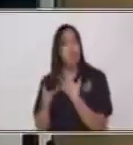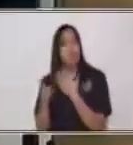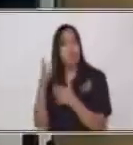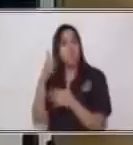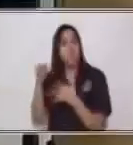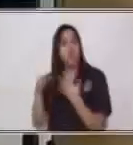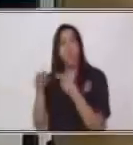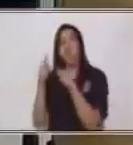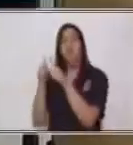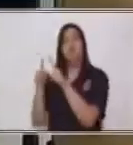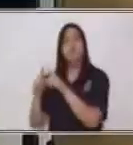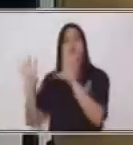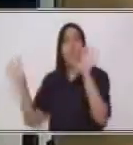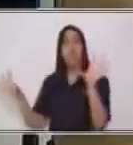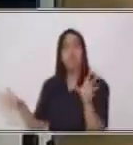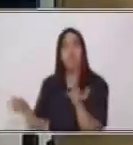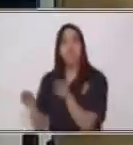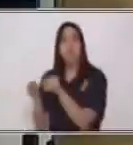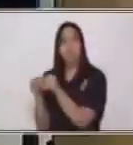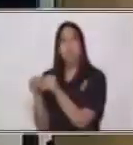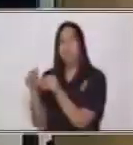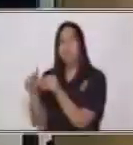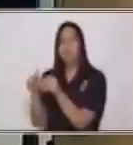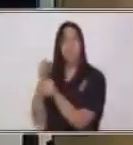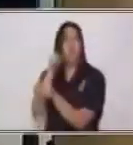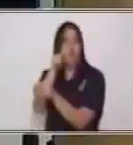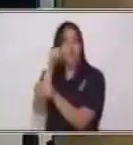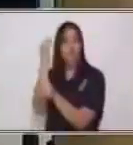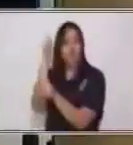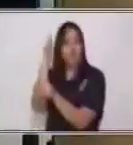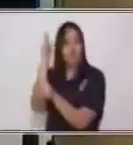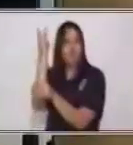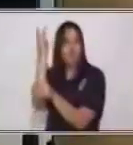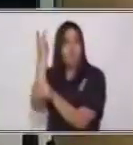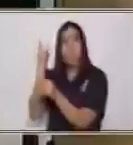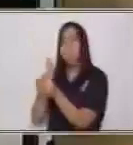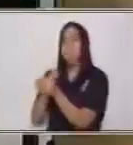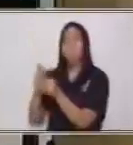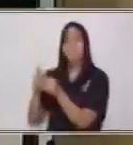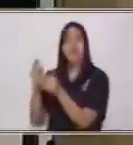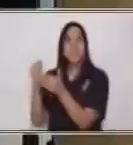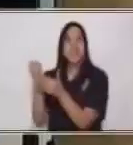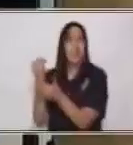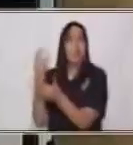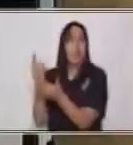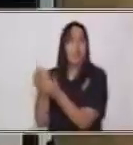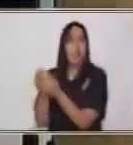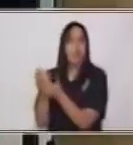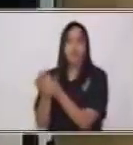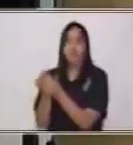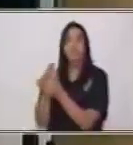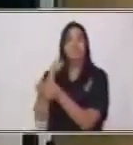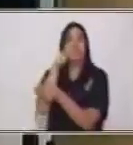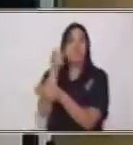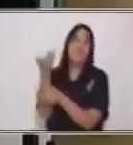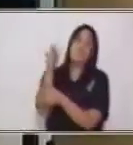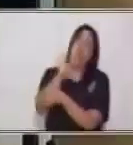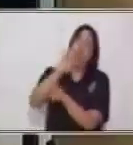los agrupes y que hagas, que les coloques un precio que tú quieras y luego hagas